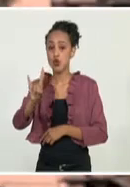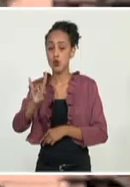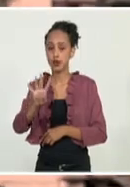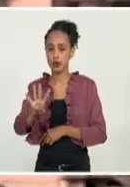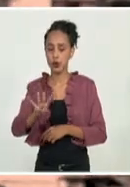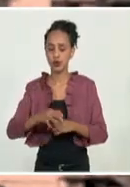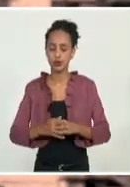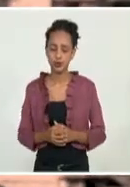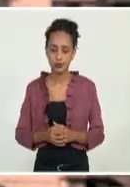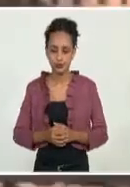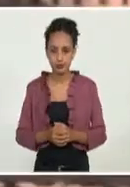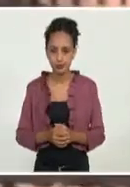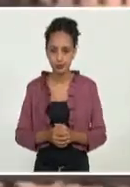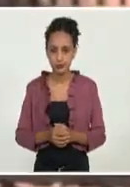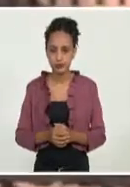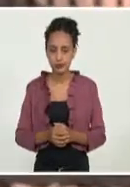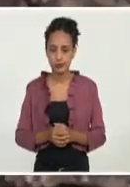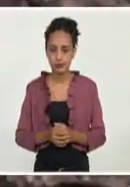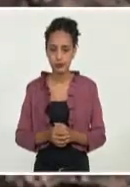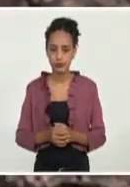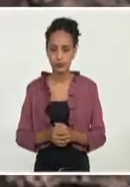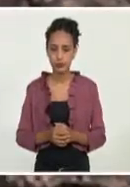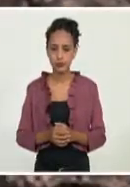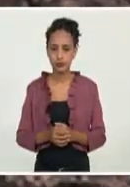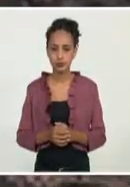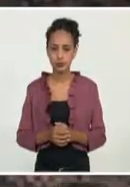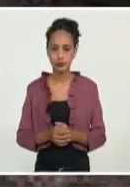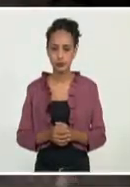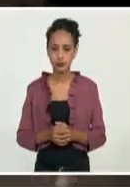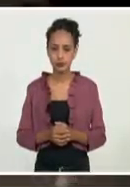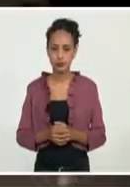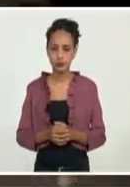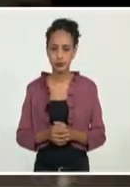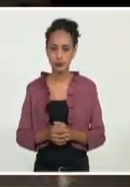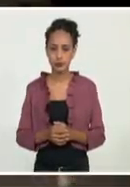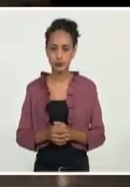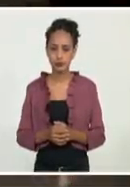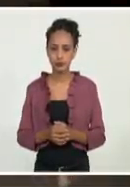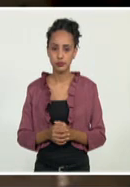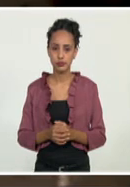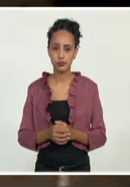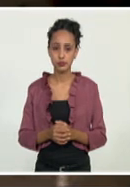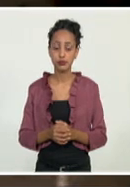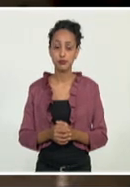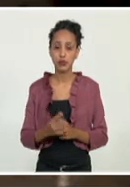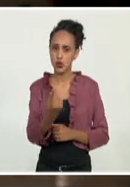1994. Esperamos mucho de esta batalla que ustedes se proponen a librar